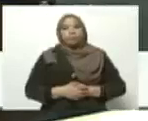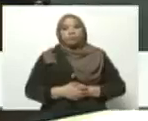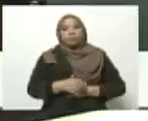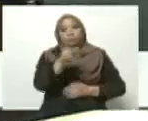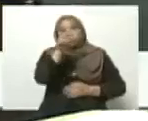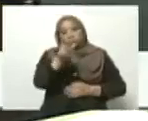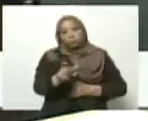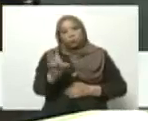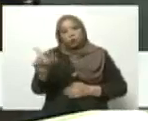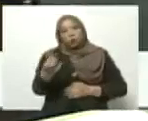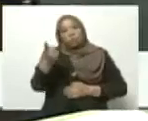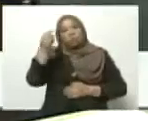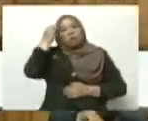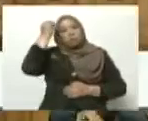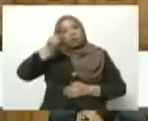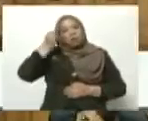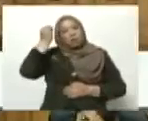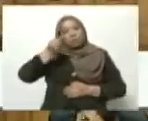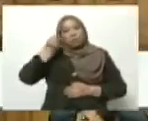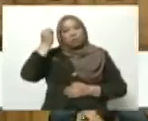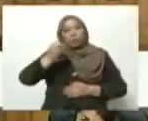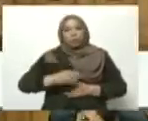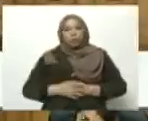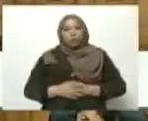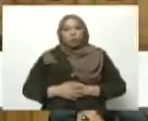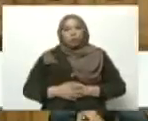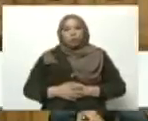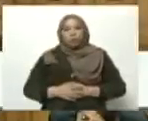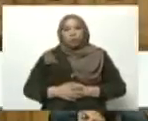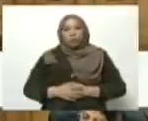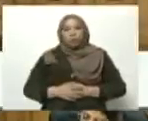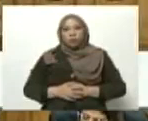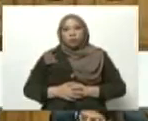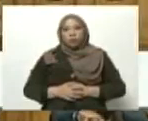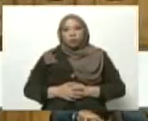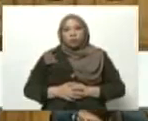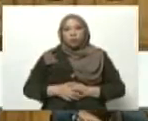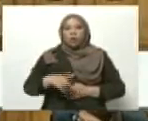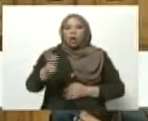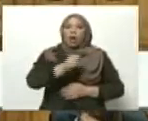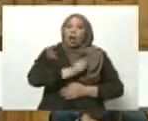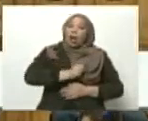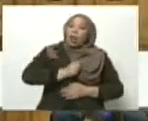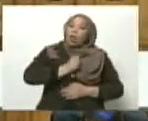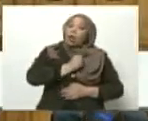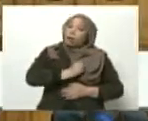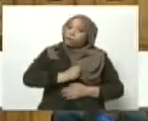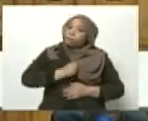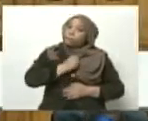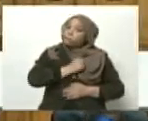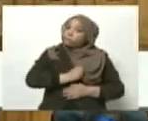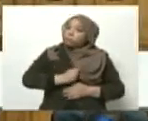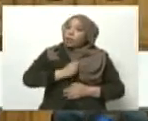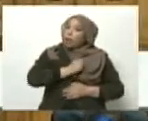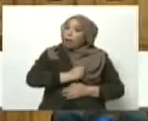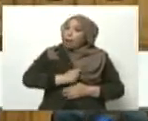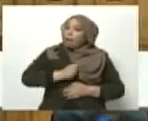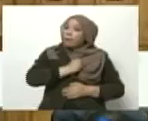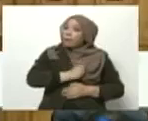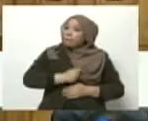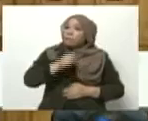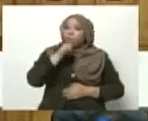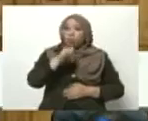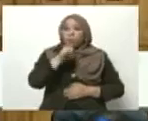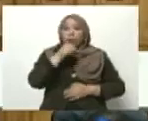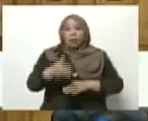Mi primer pensamiento, perdón, aquí está directo. Lamento informar, estamos hablando de la mañana antes del apagón.